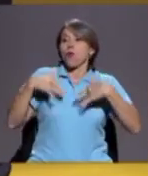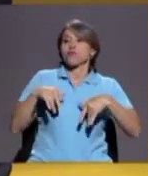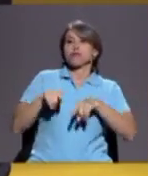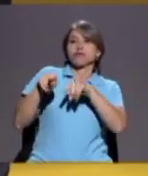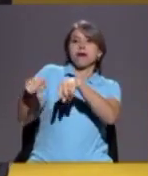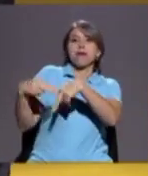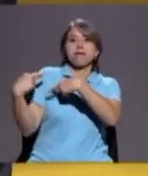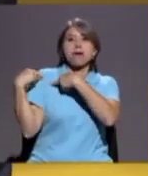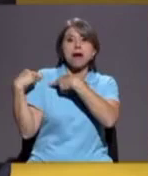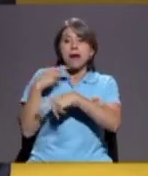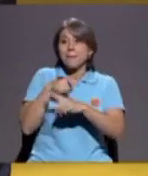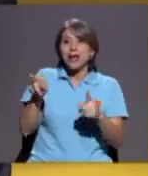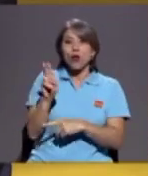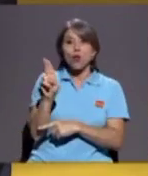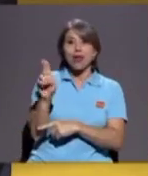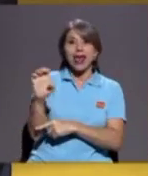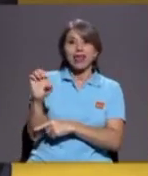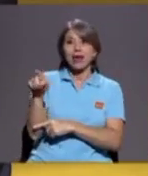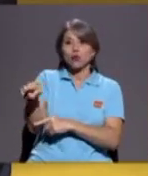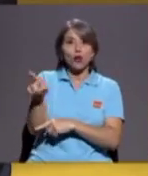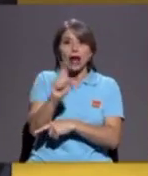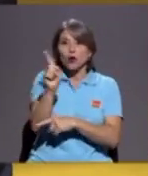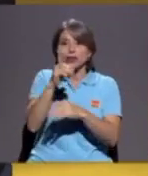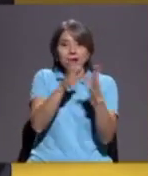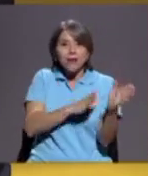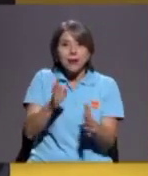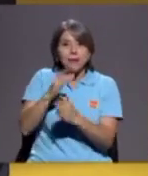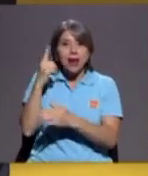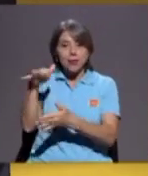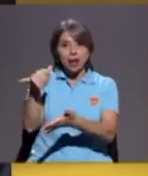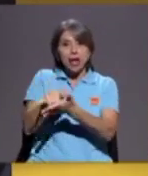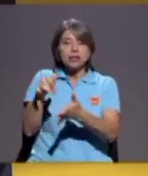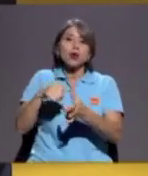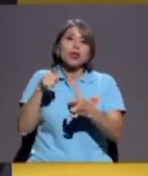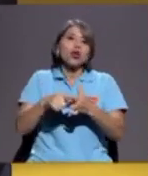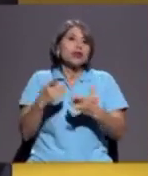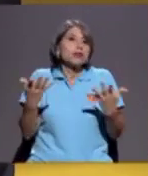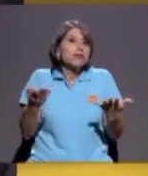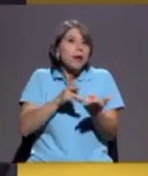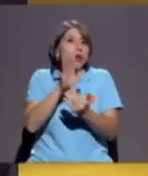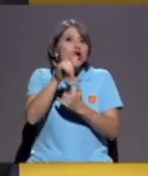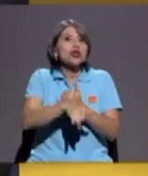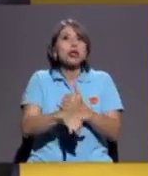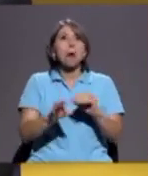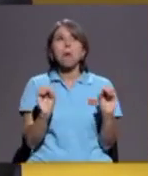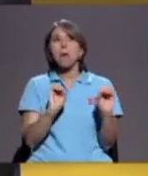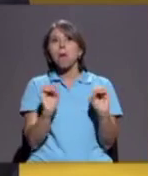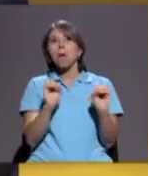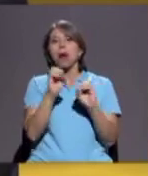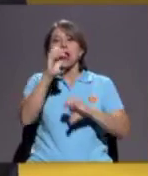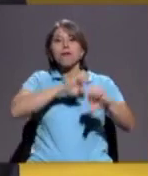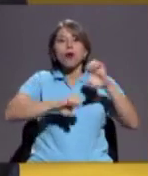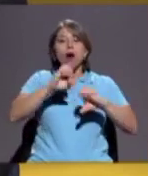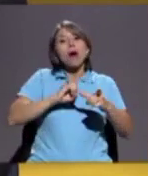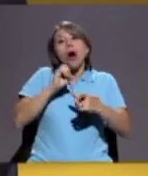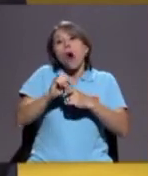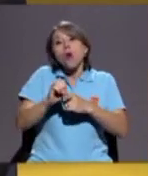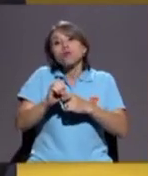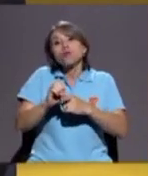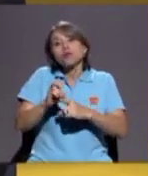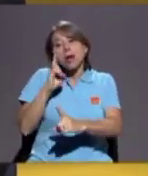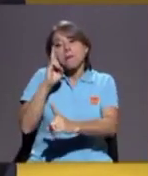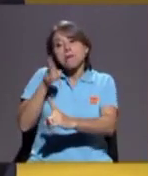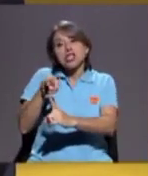unidad ejecutora no estaba preparada para hacer eso, ¿verdad?, entonces el proyecto, pues al final de cuentas, o no se evaluaba o terminaba haciéndolo el mismo